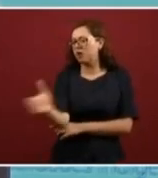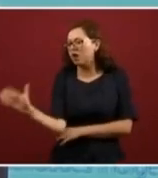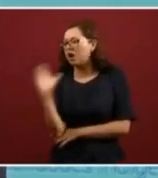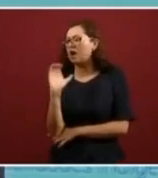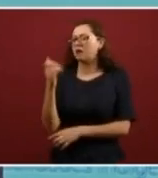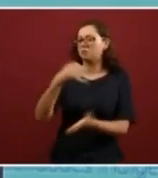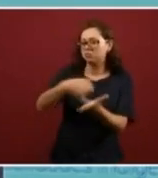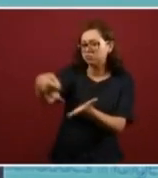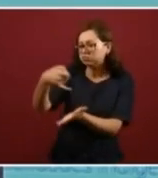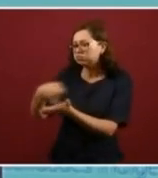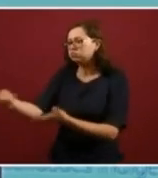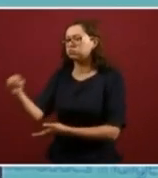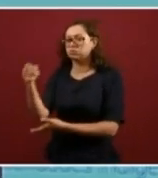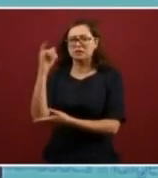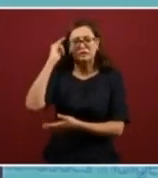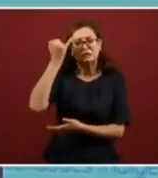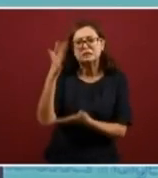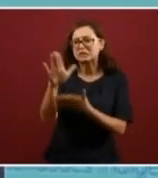recibían